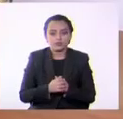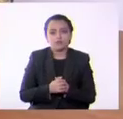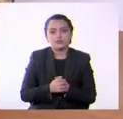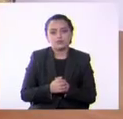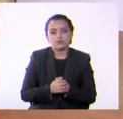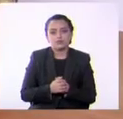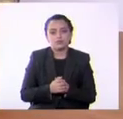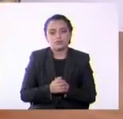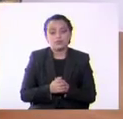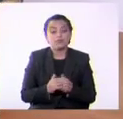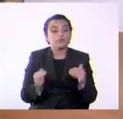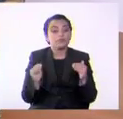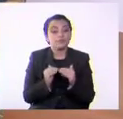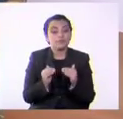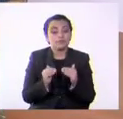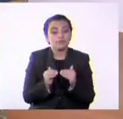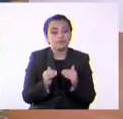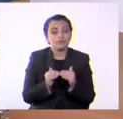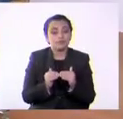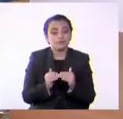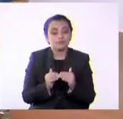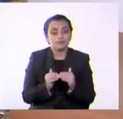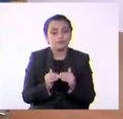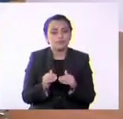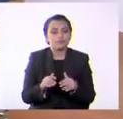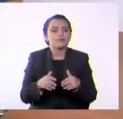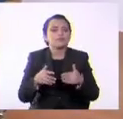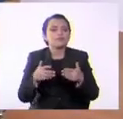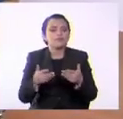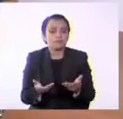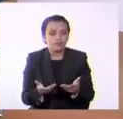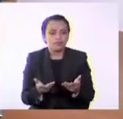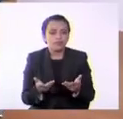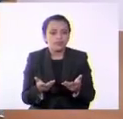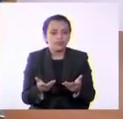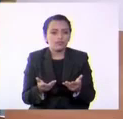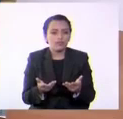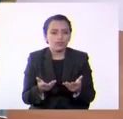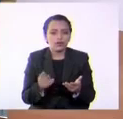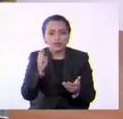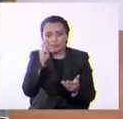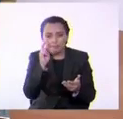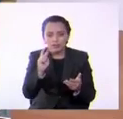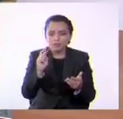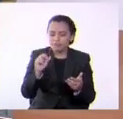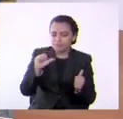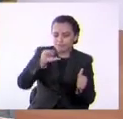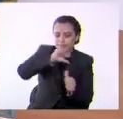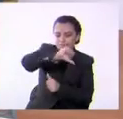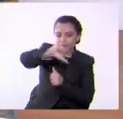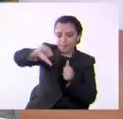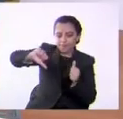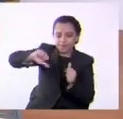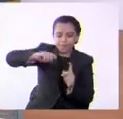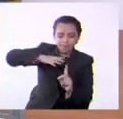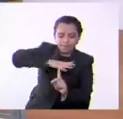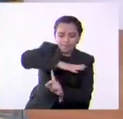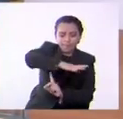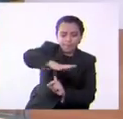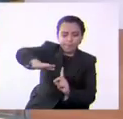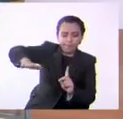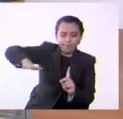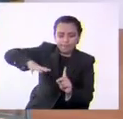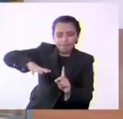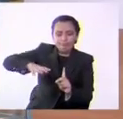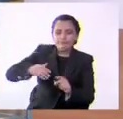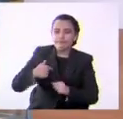también, Candy, cómo estas urbanizaciones se van colocando quizás, y lo podemos ver en nuestro entorno, y cómo antes quizás